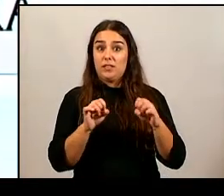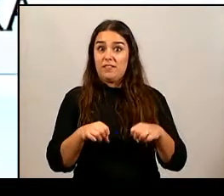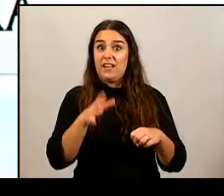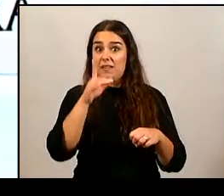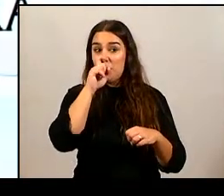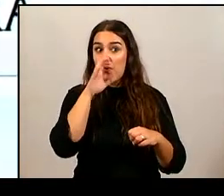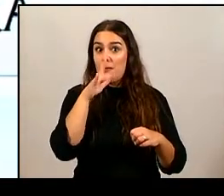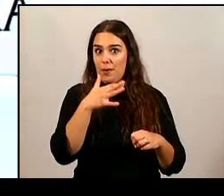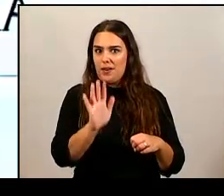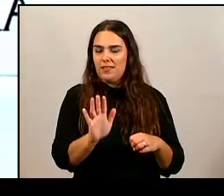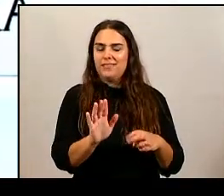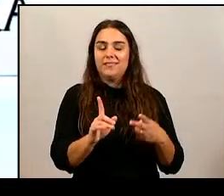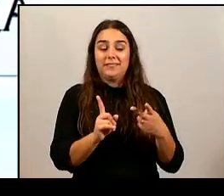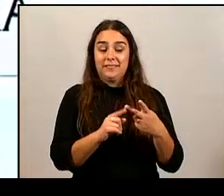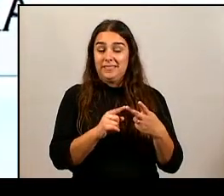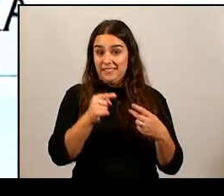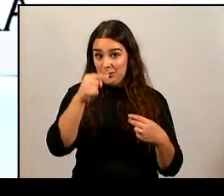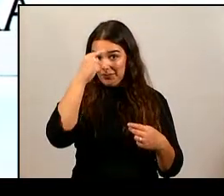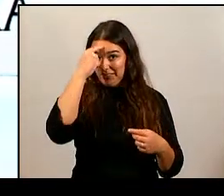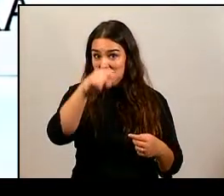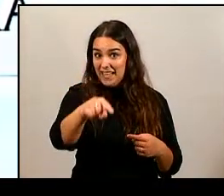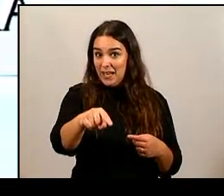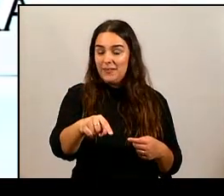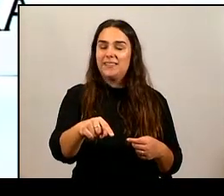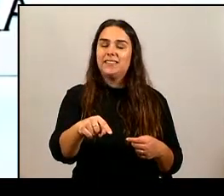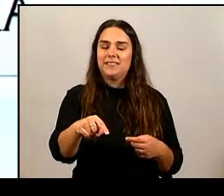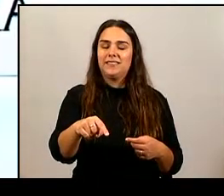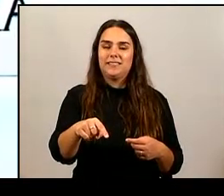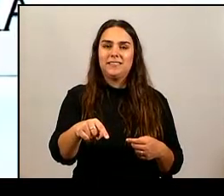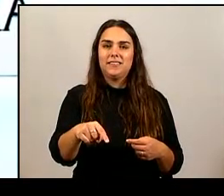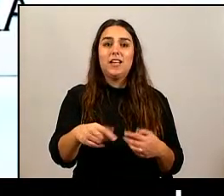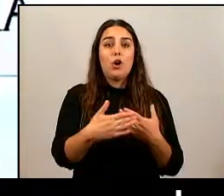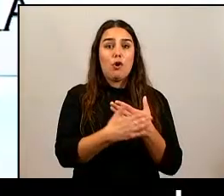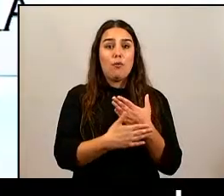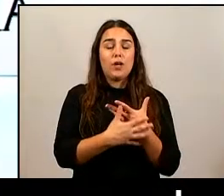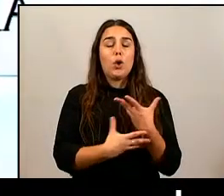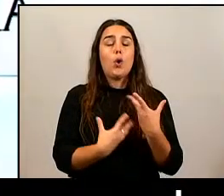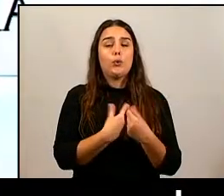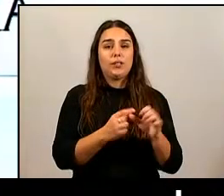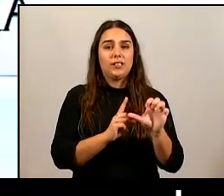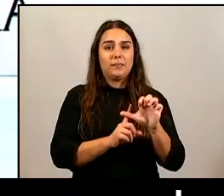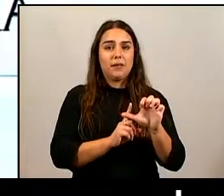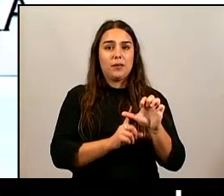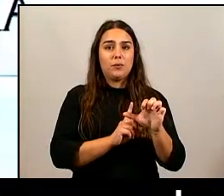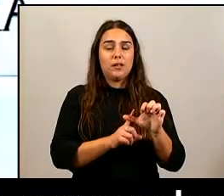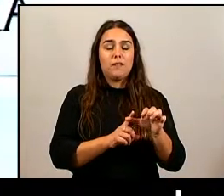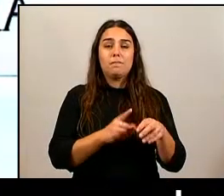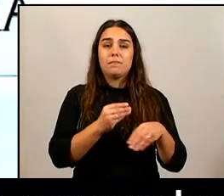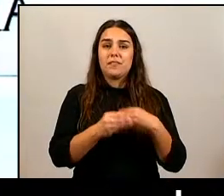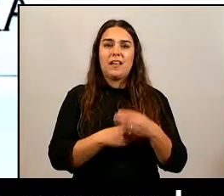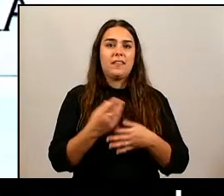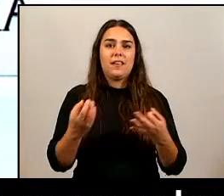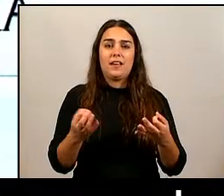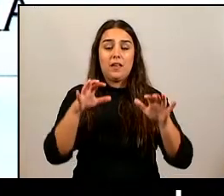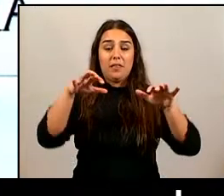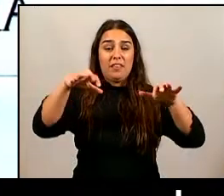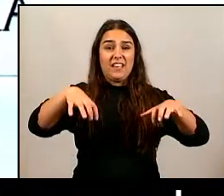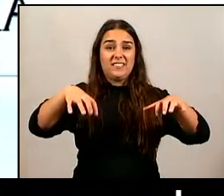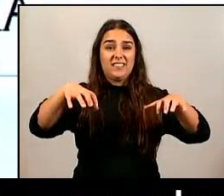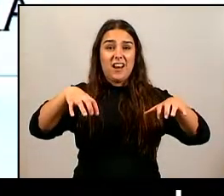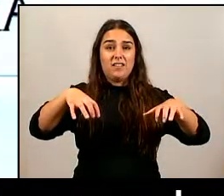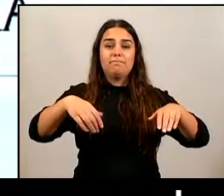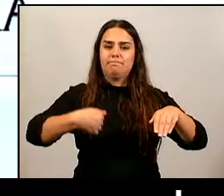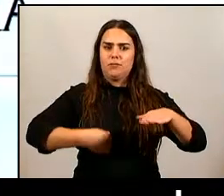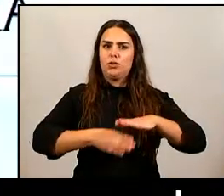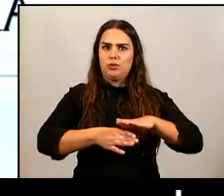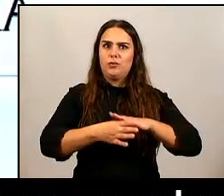ahora. Bueno, como saben ustedes, este Gobierno, la Junta de Extremadura, proclama que la central nuclear de Almaraz tiene que